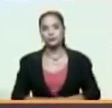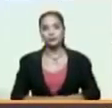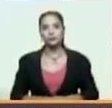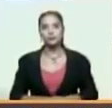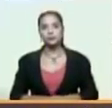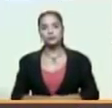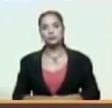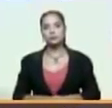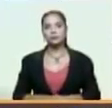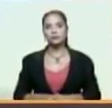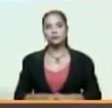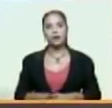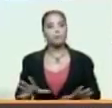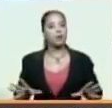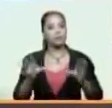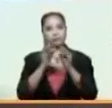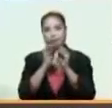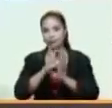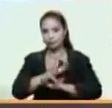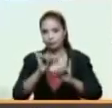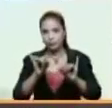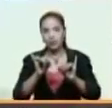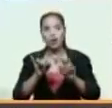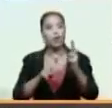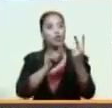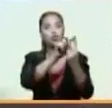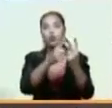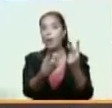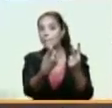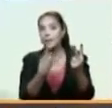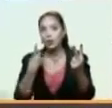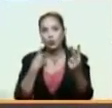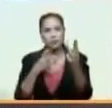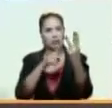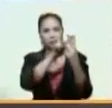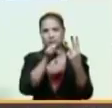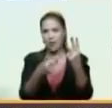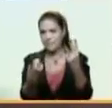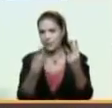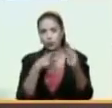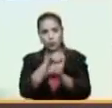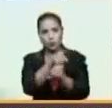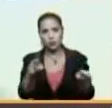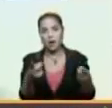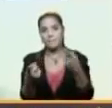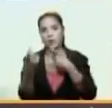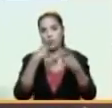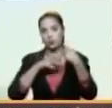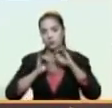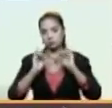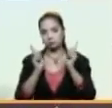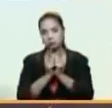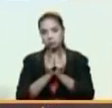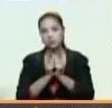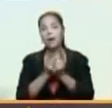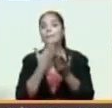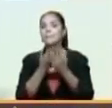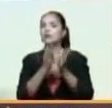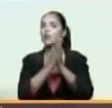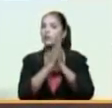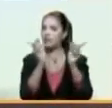Quiero concluir para luego pasar a las dos preguntas, que a las tres preguntas que ustedes me van a realizar, que les pido sea lo